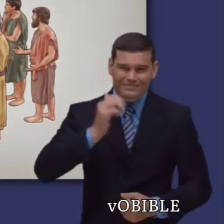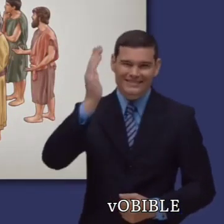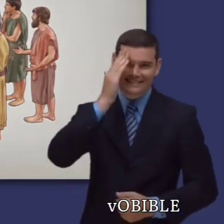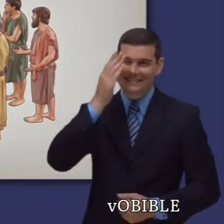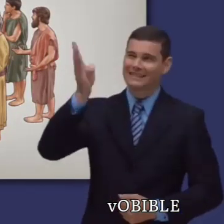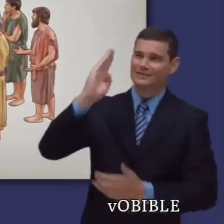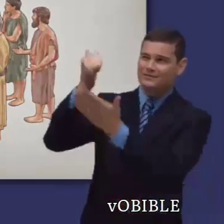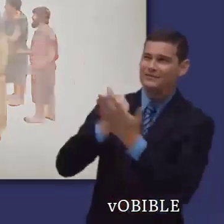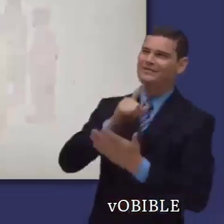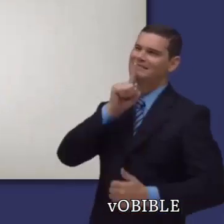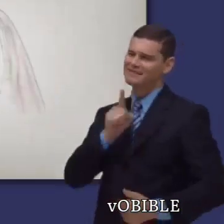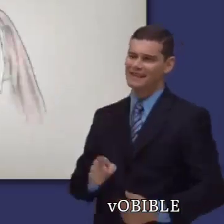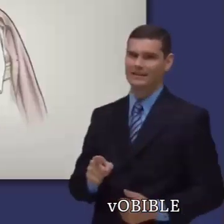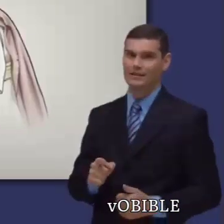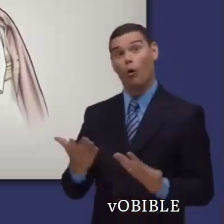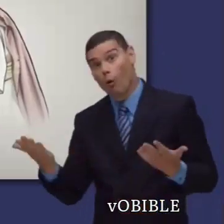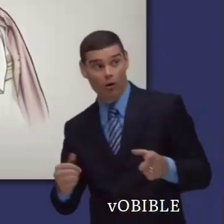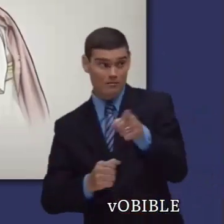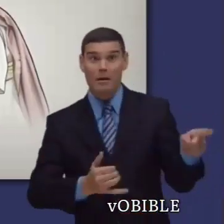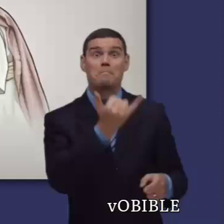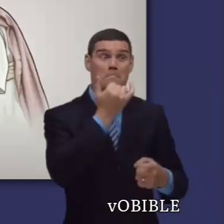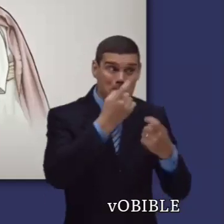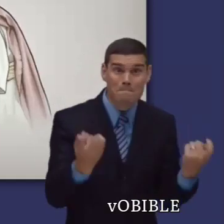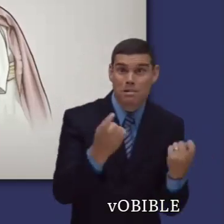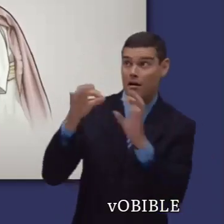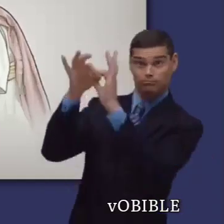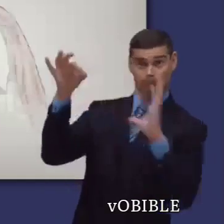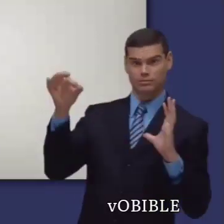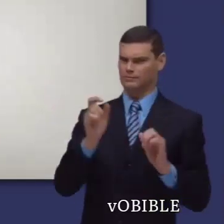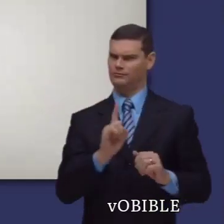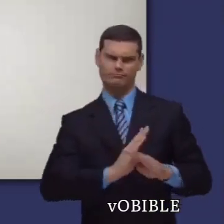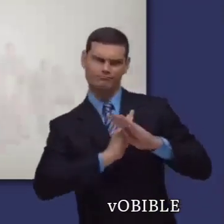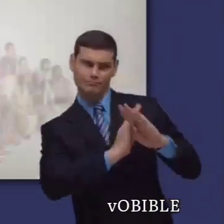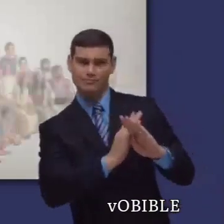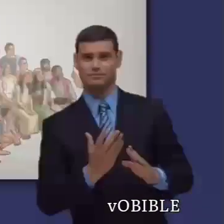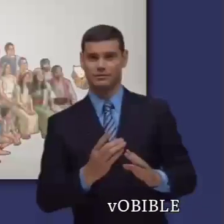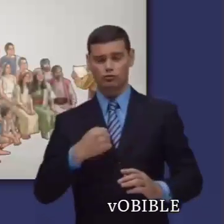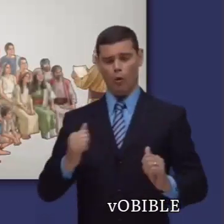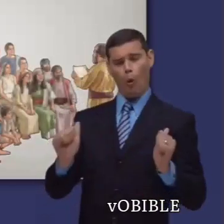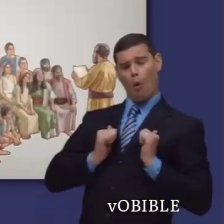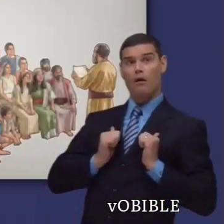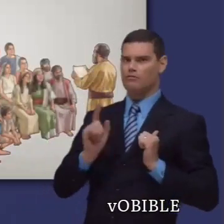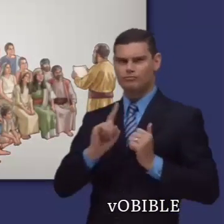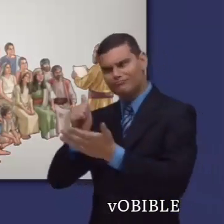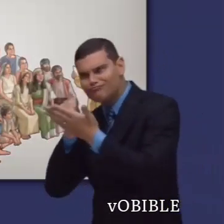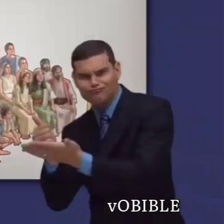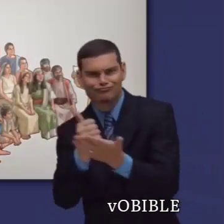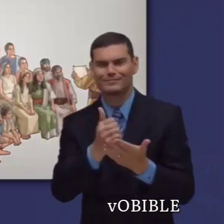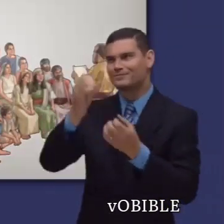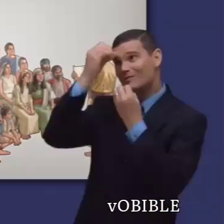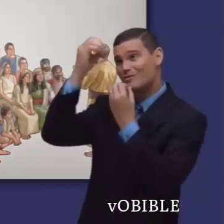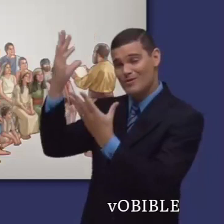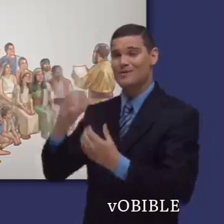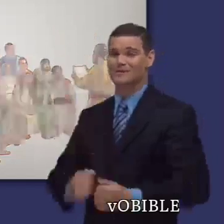pruebas, del no cometer pecados que nos hagan perder la aprobación de Dios y de demostrar nuestra fe con obras.